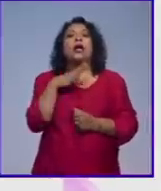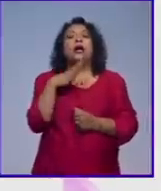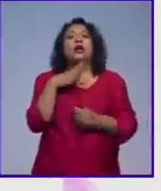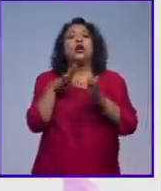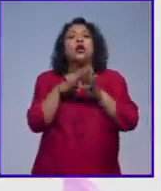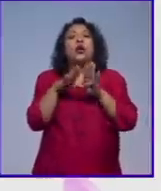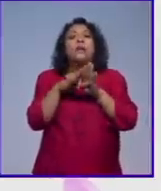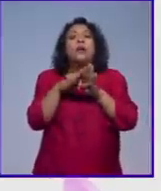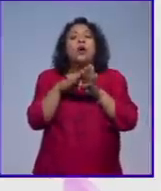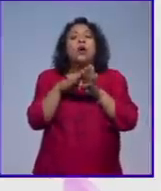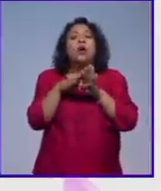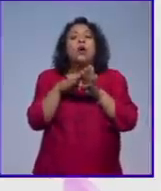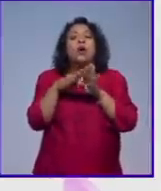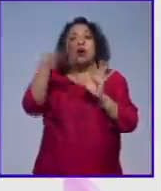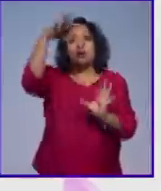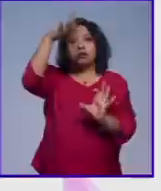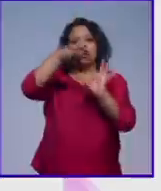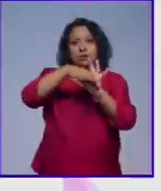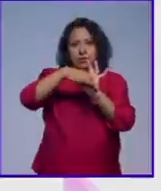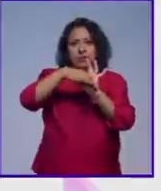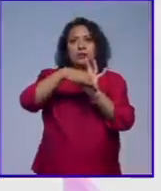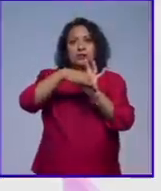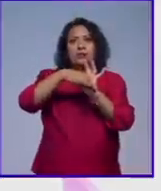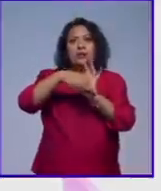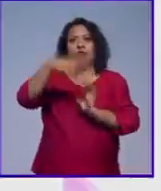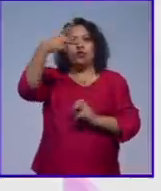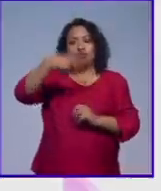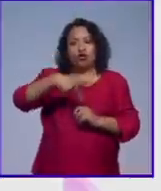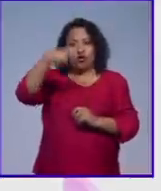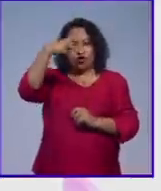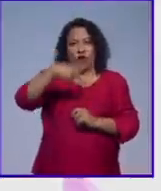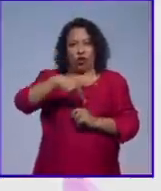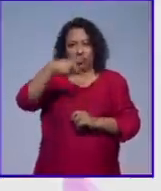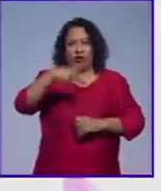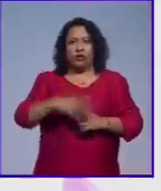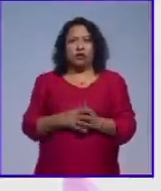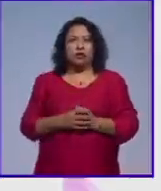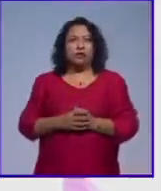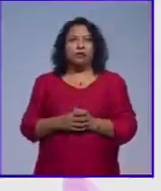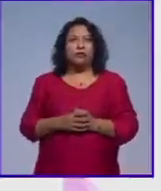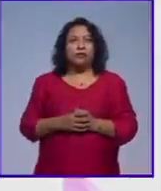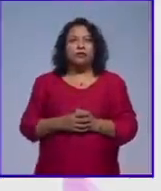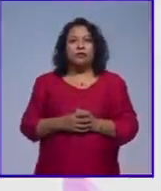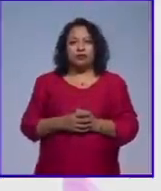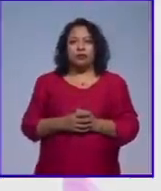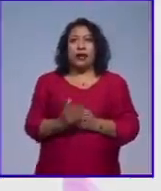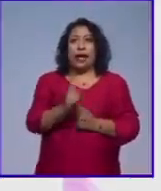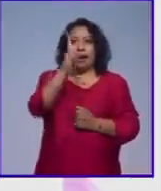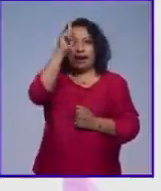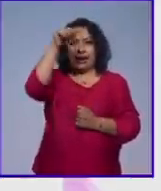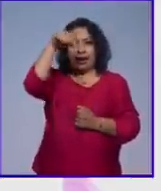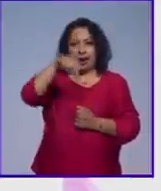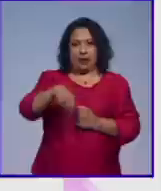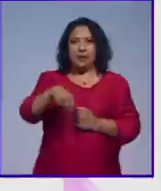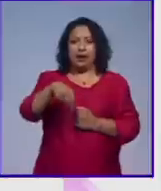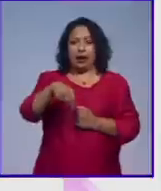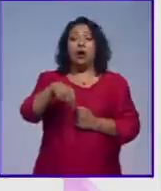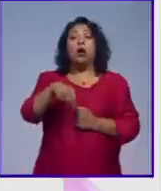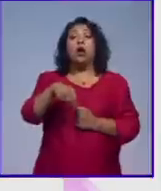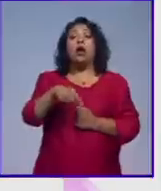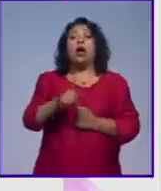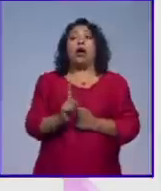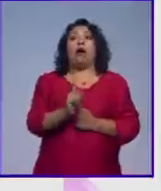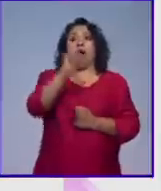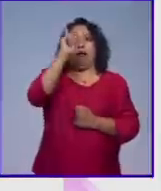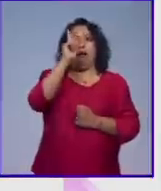tensión que hay estar exactamente entre estos dos lugares, ¿no? porque apunta para